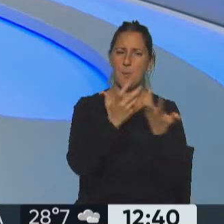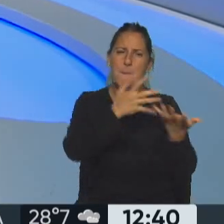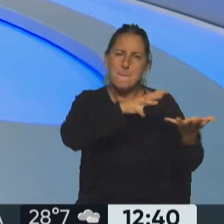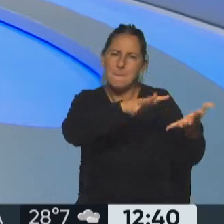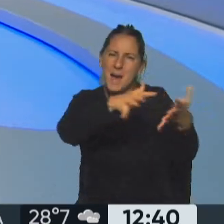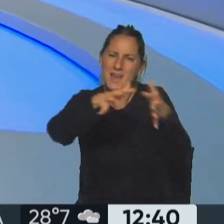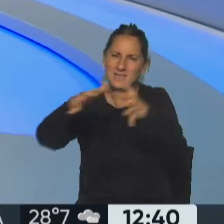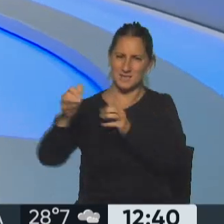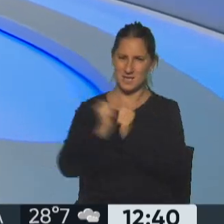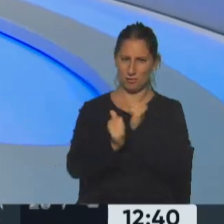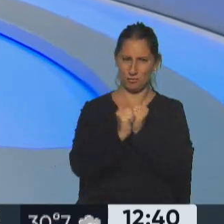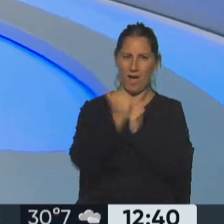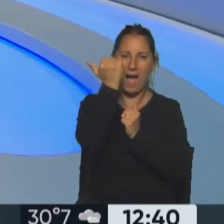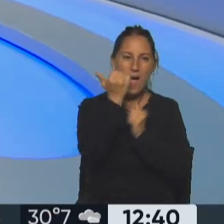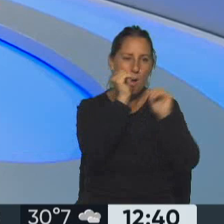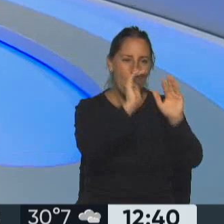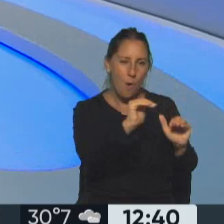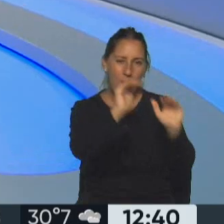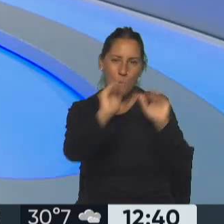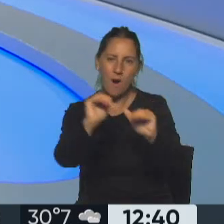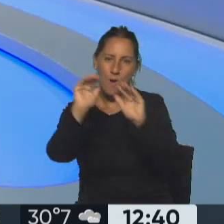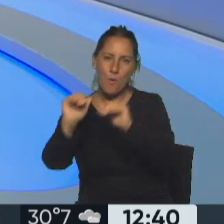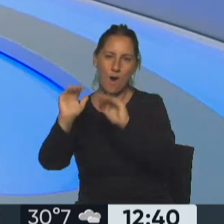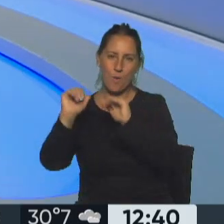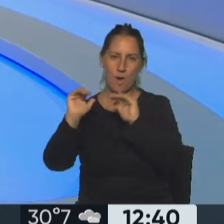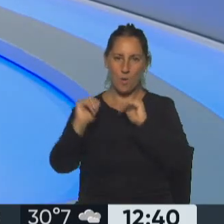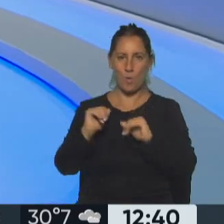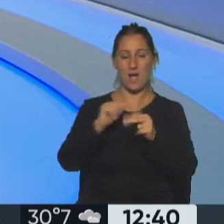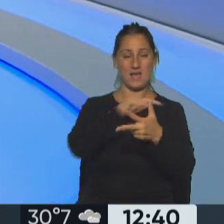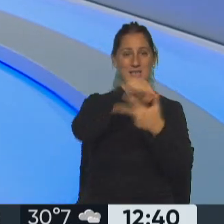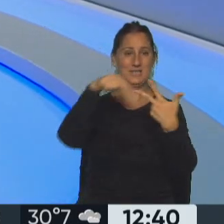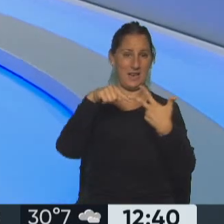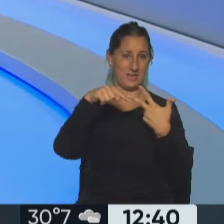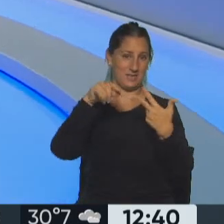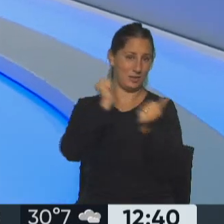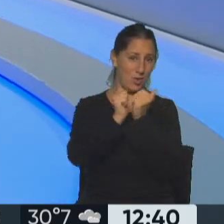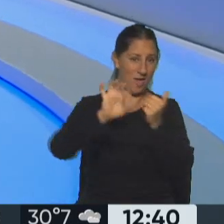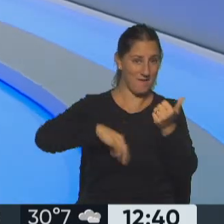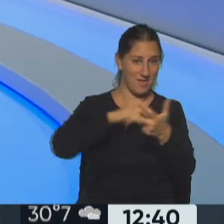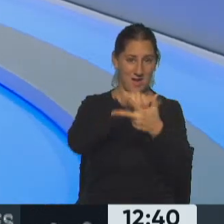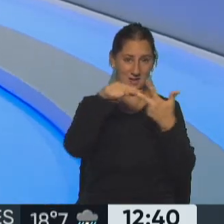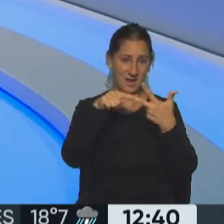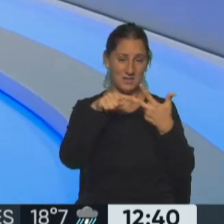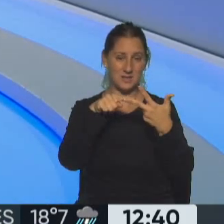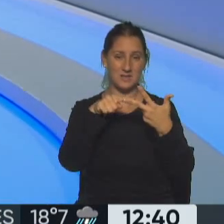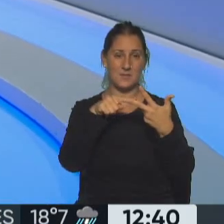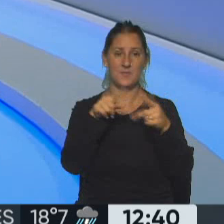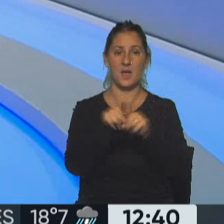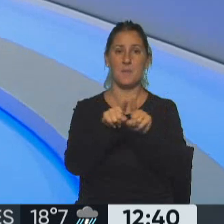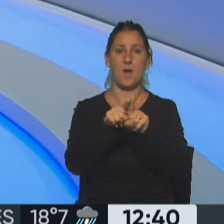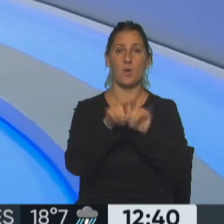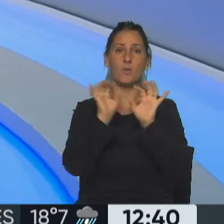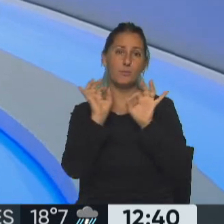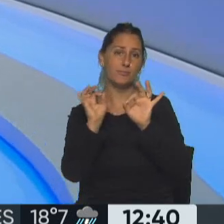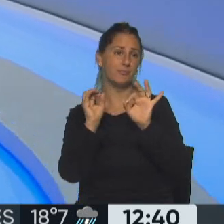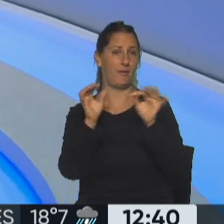y donde tienen muchos puntos en común no la historia de vida estos tres hermanitos que luego van este a pelear en